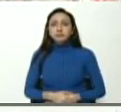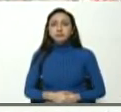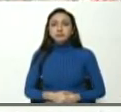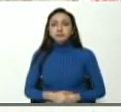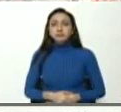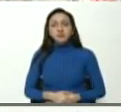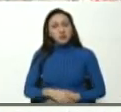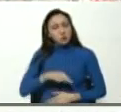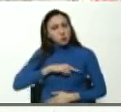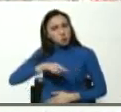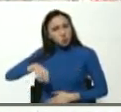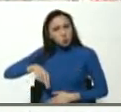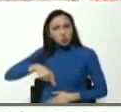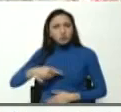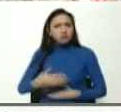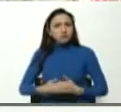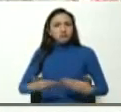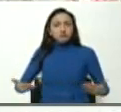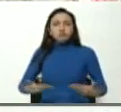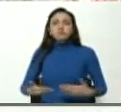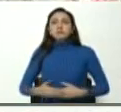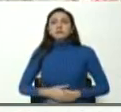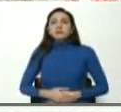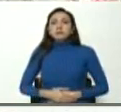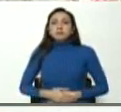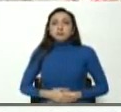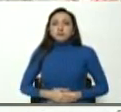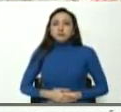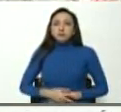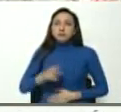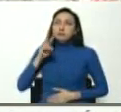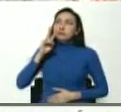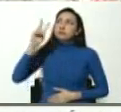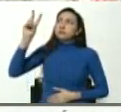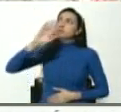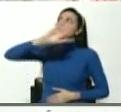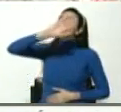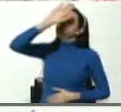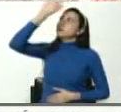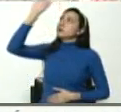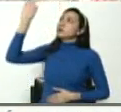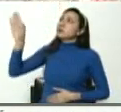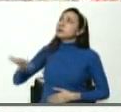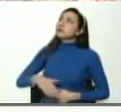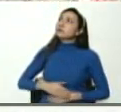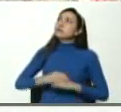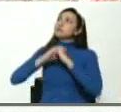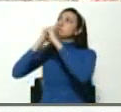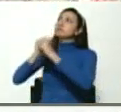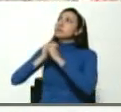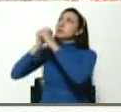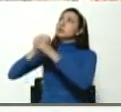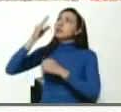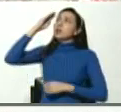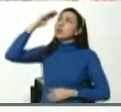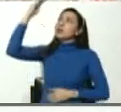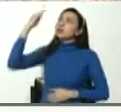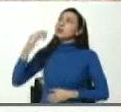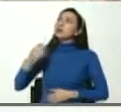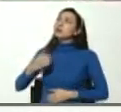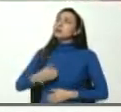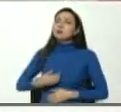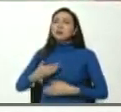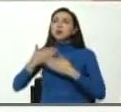solo nos queda elevar nuestra vista al cielo y pedir a dios que los tenga